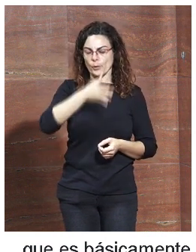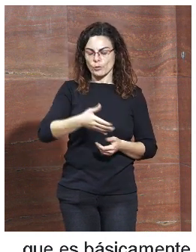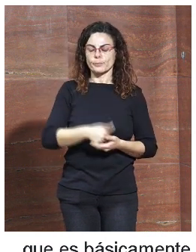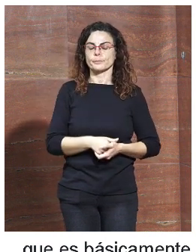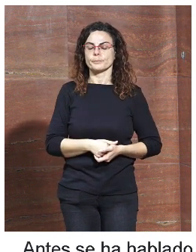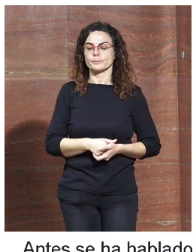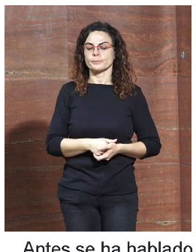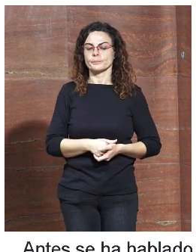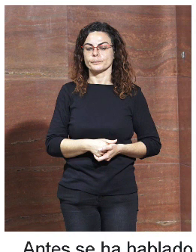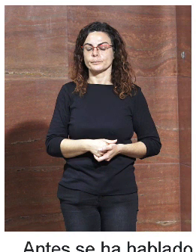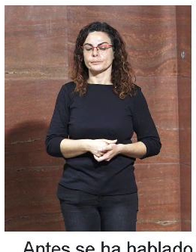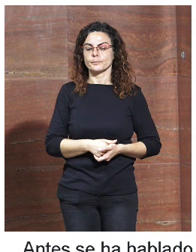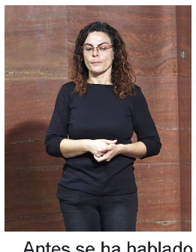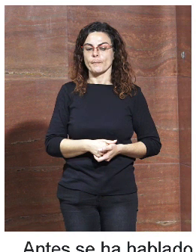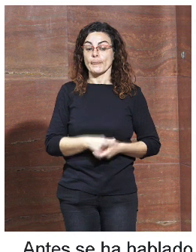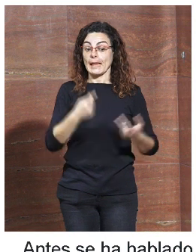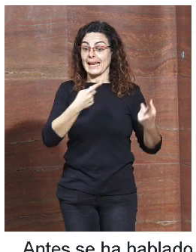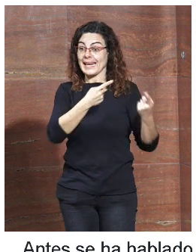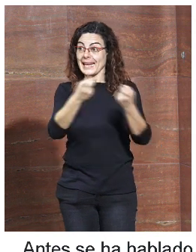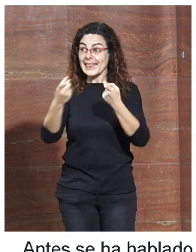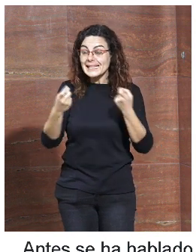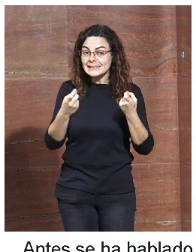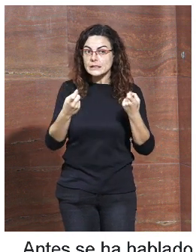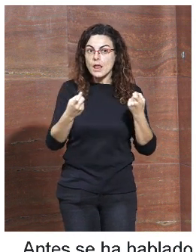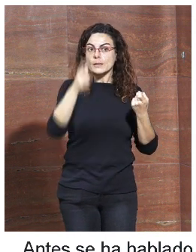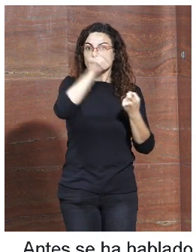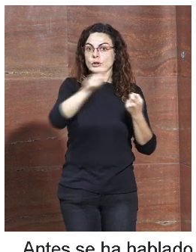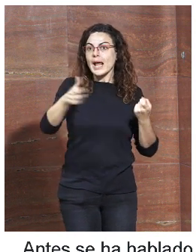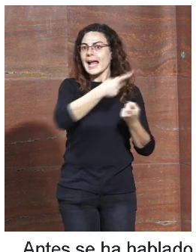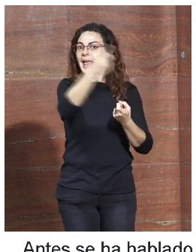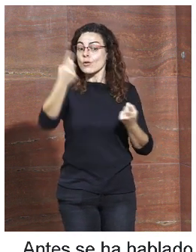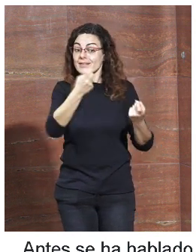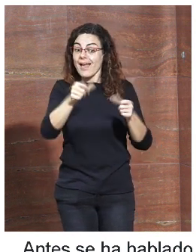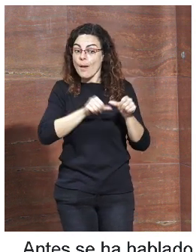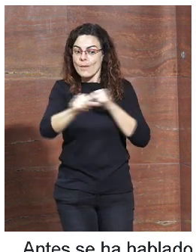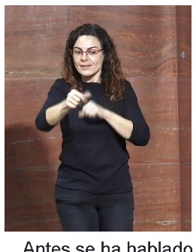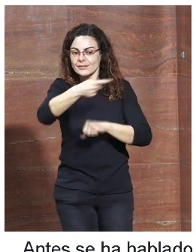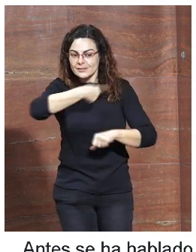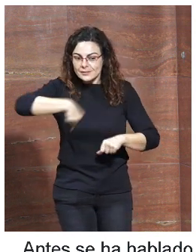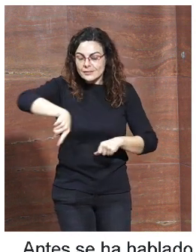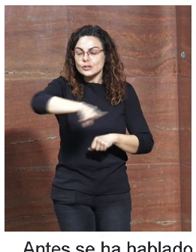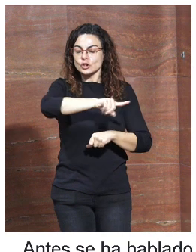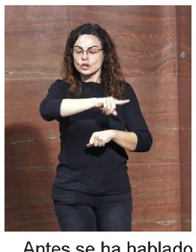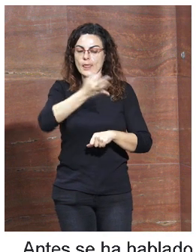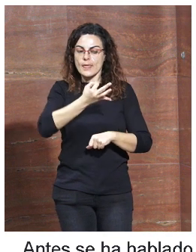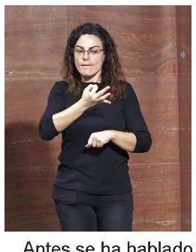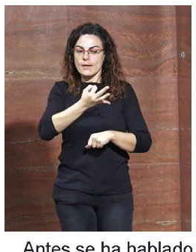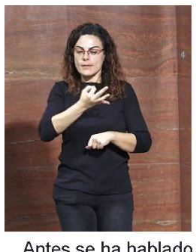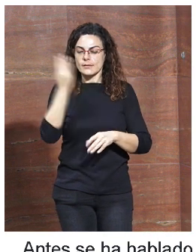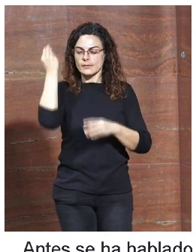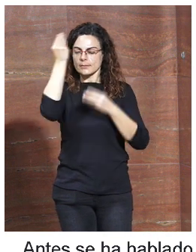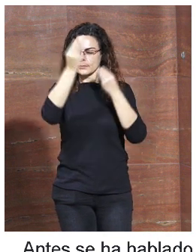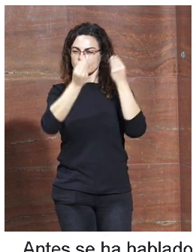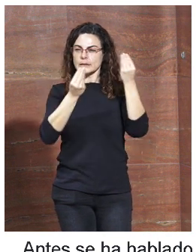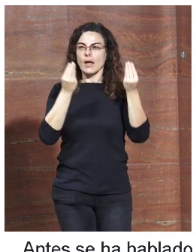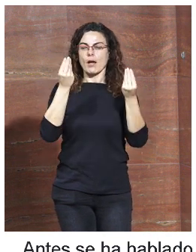partir de las necesidades de las personas desde donde tenemos que pensar si